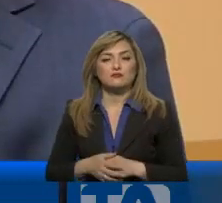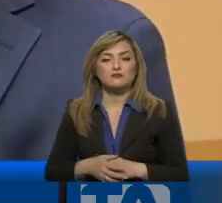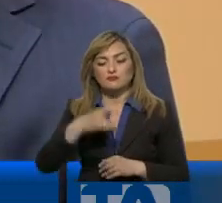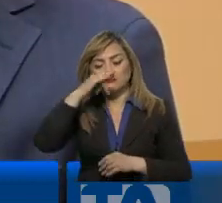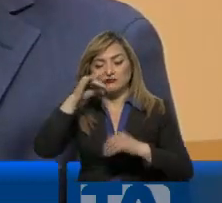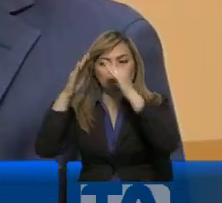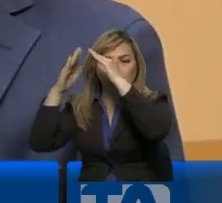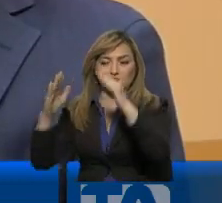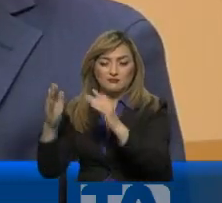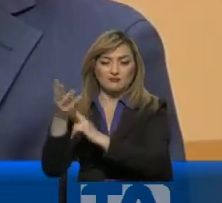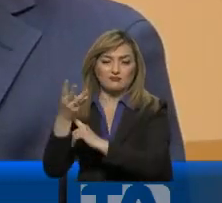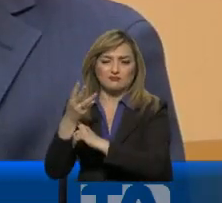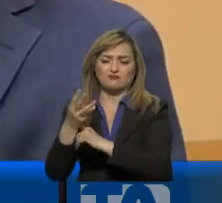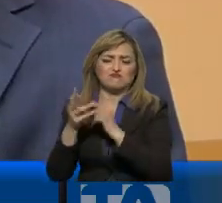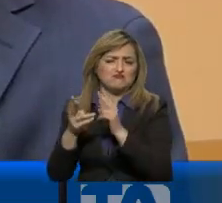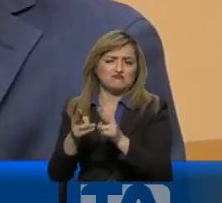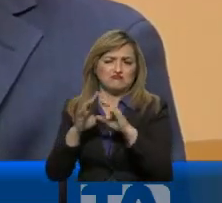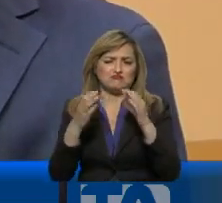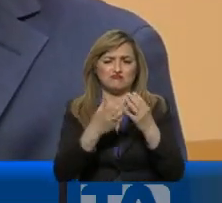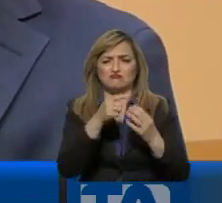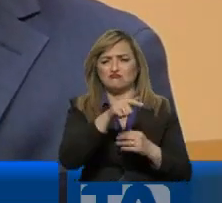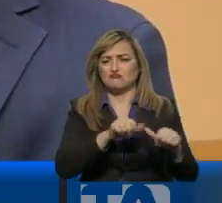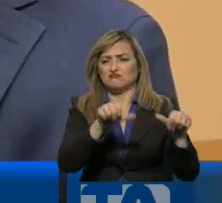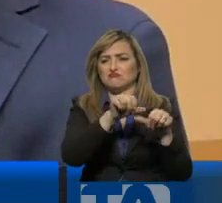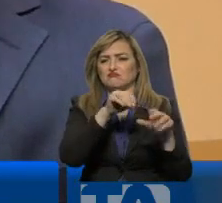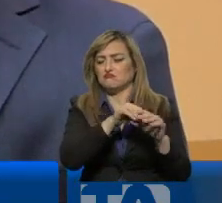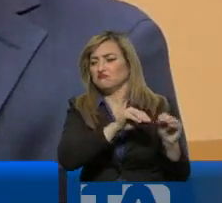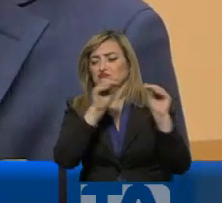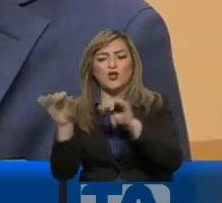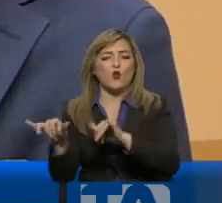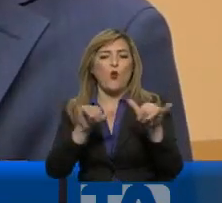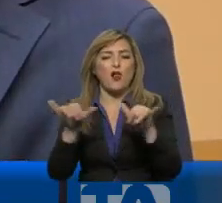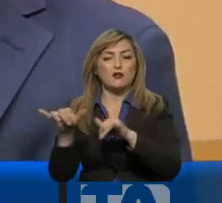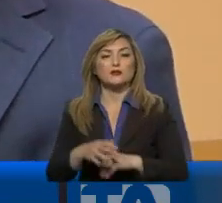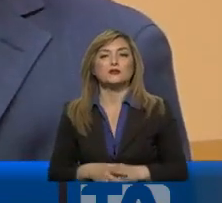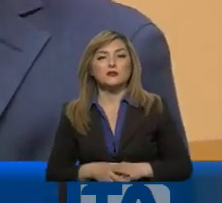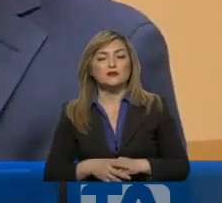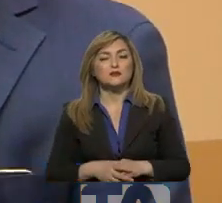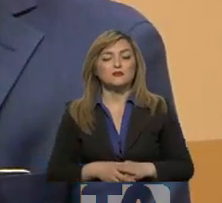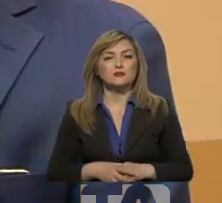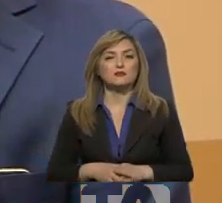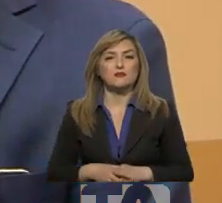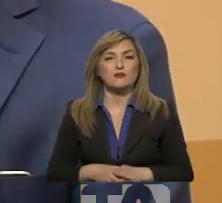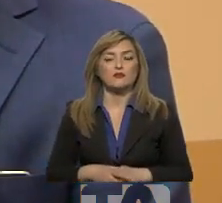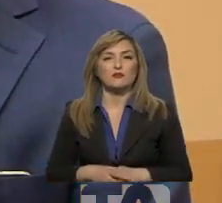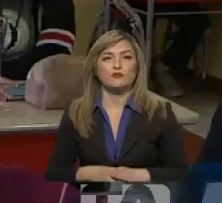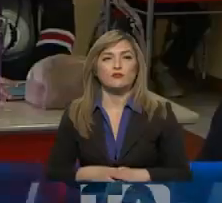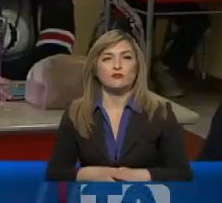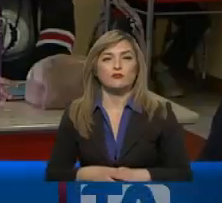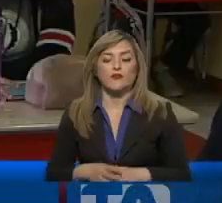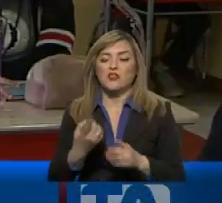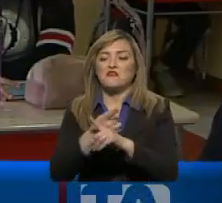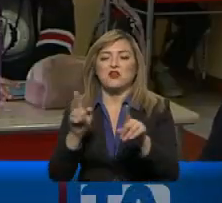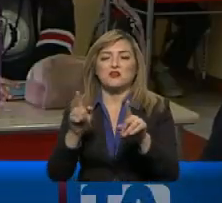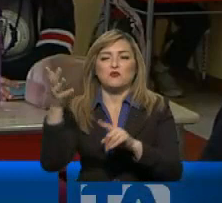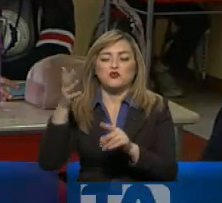casa reciben exactamente las mismas clases que los niños que están en el colegio. La única diferencia que es lógica es la cercanía con el docente. El